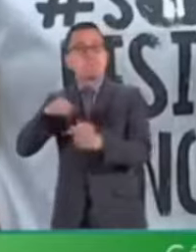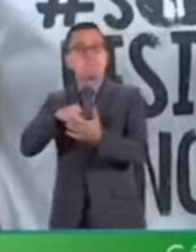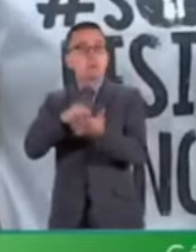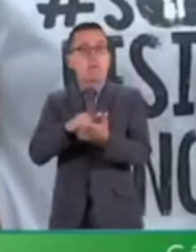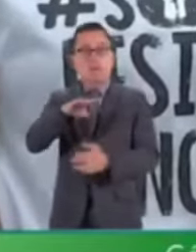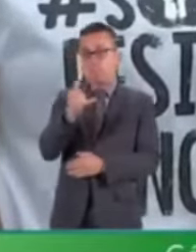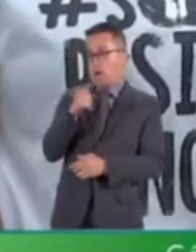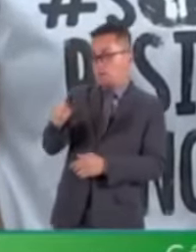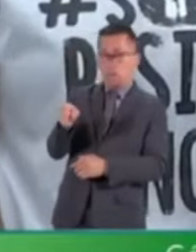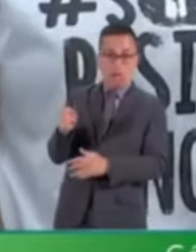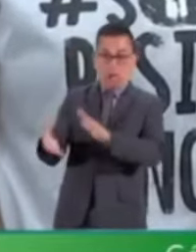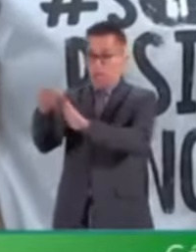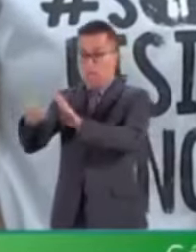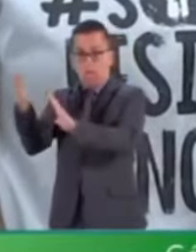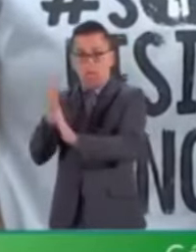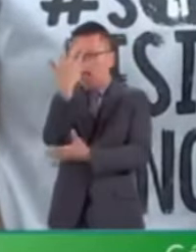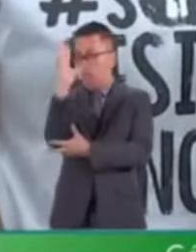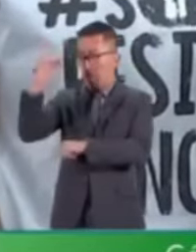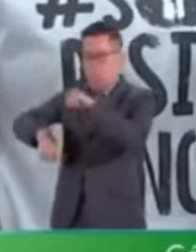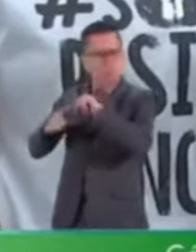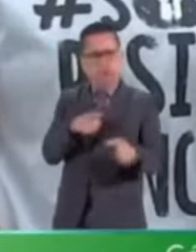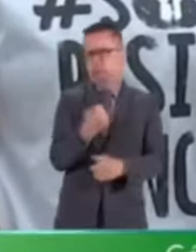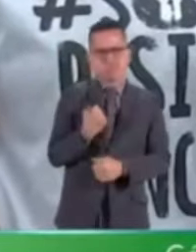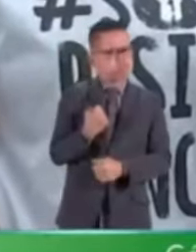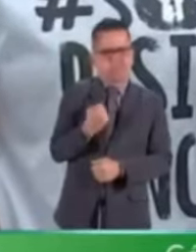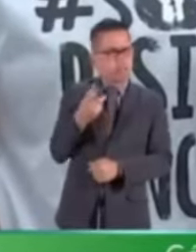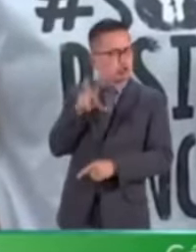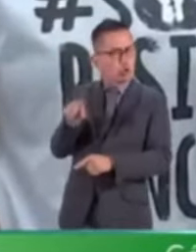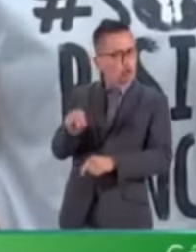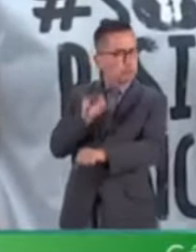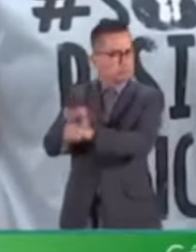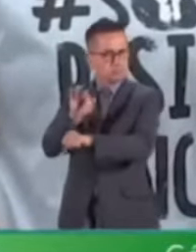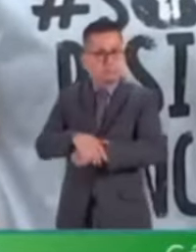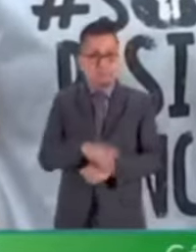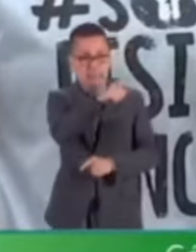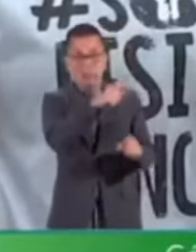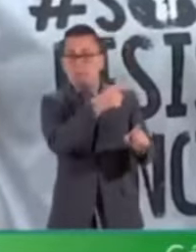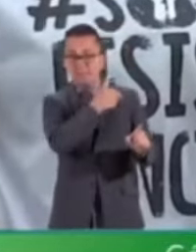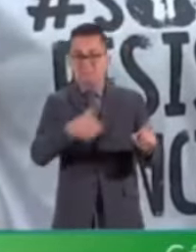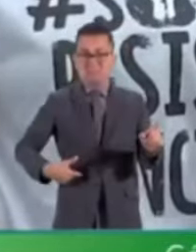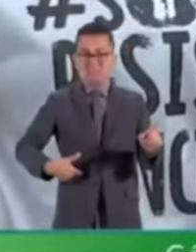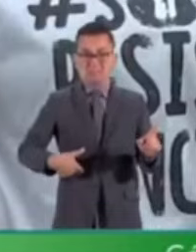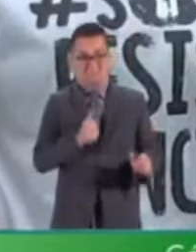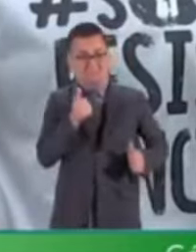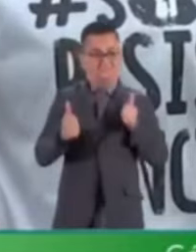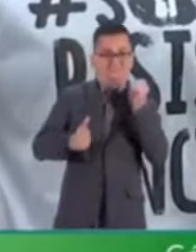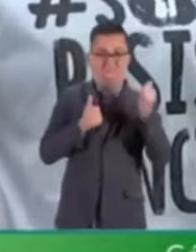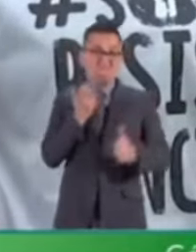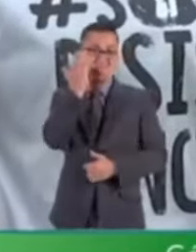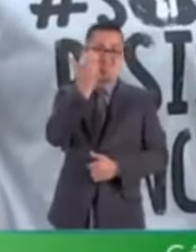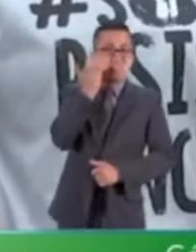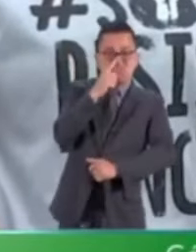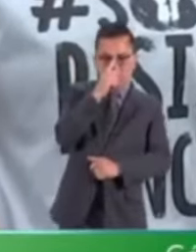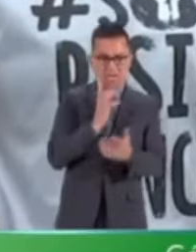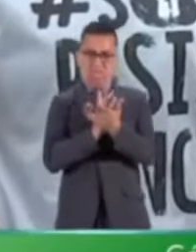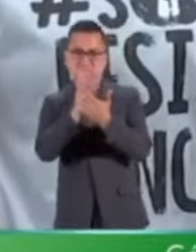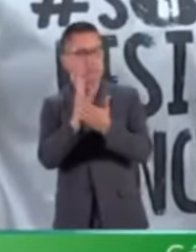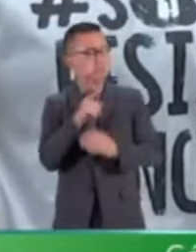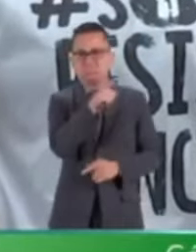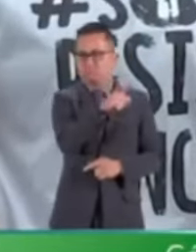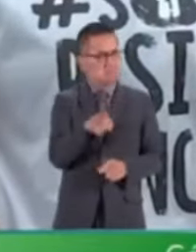Maya, firme para detener los abusos y los excesos del presidente que pretendía gobernar a puros